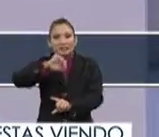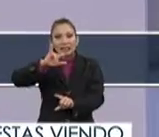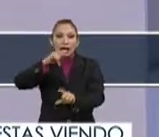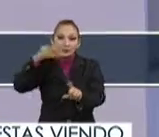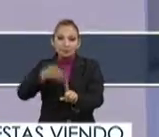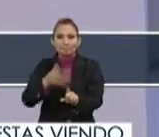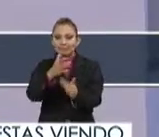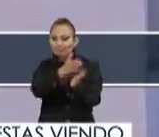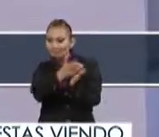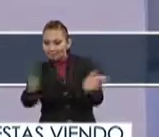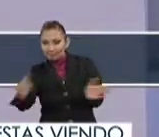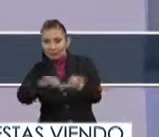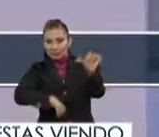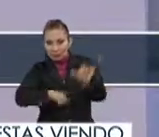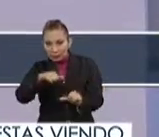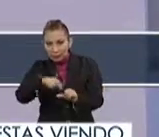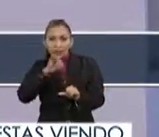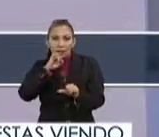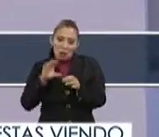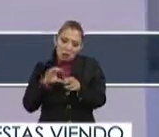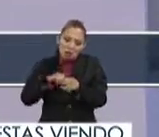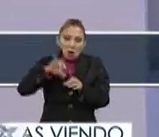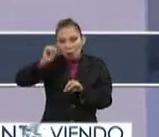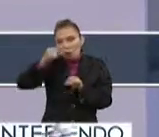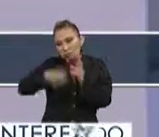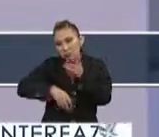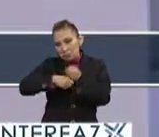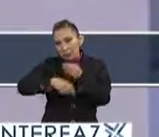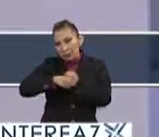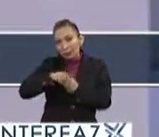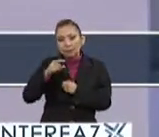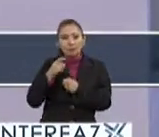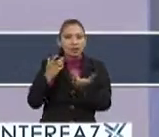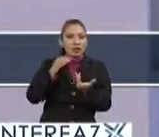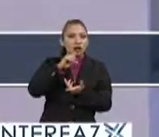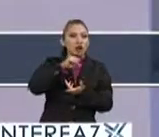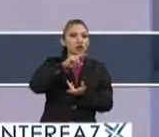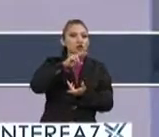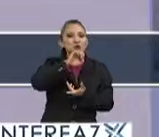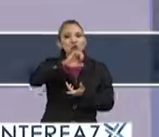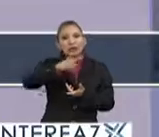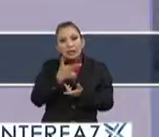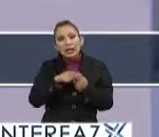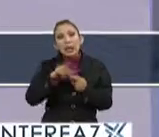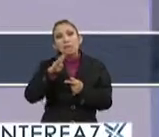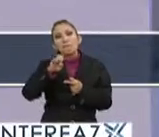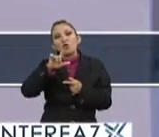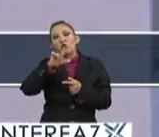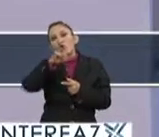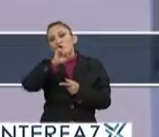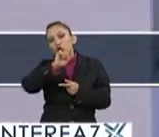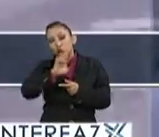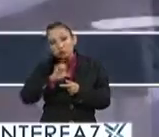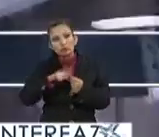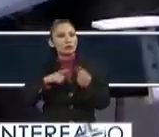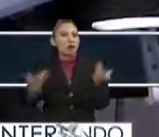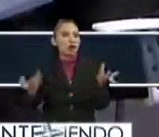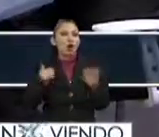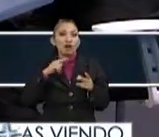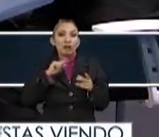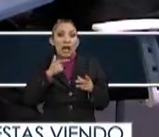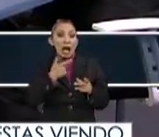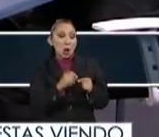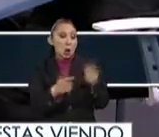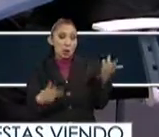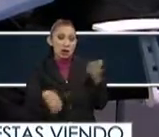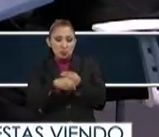jazz, pero también da cabida a otras propuestas, ¿no? Swing, hasta blues hemos tenido, hasta tango, otras manifestaciones,